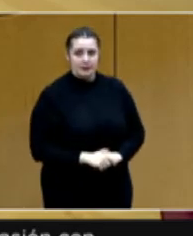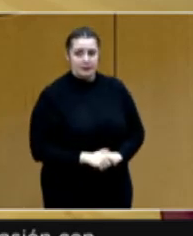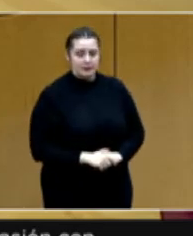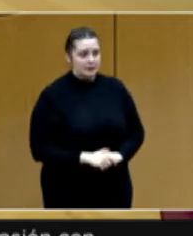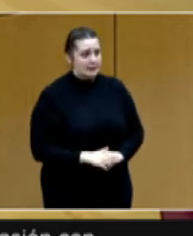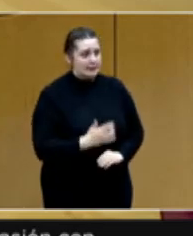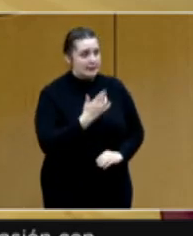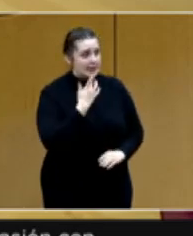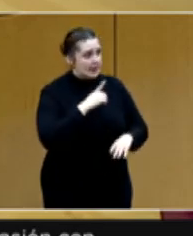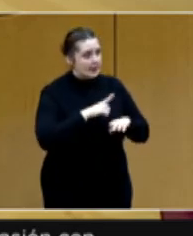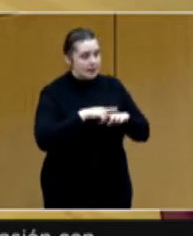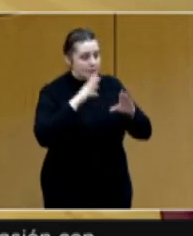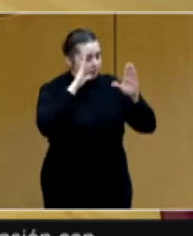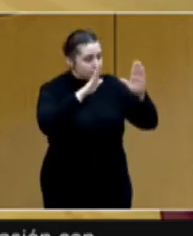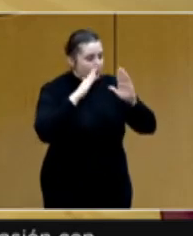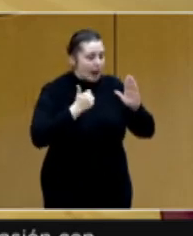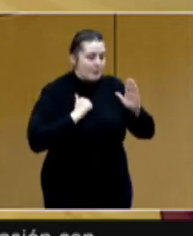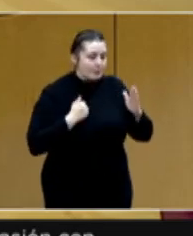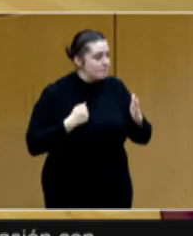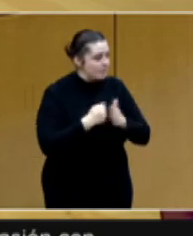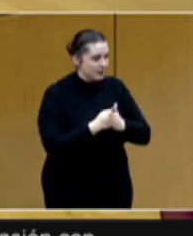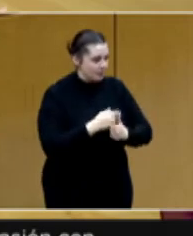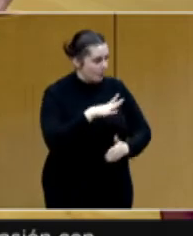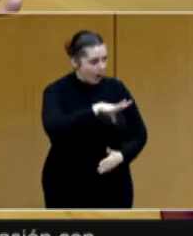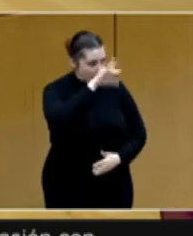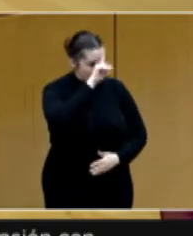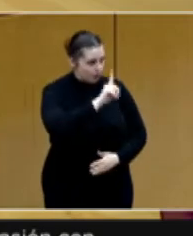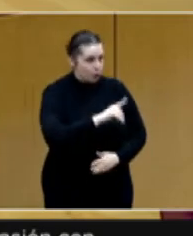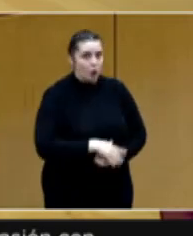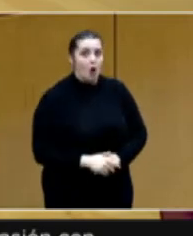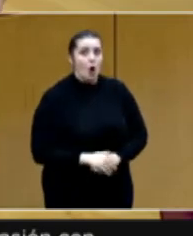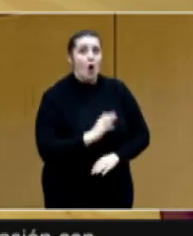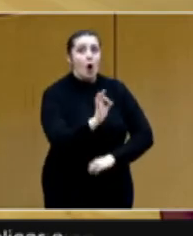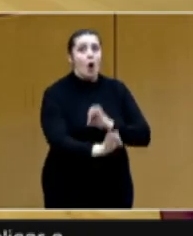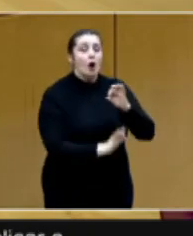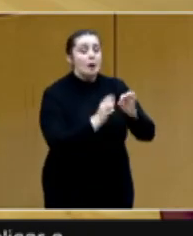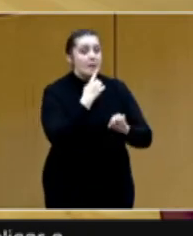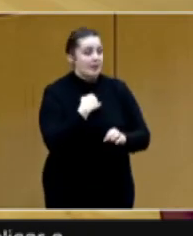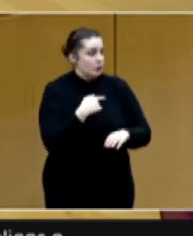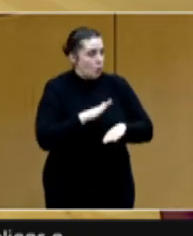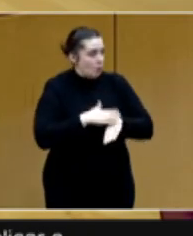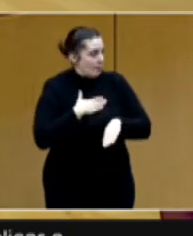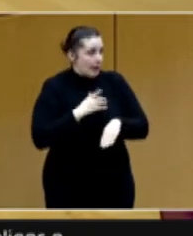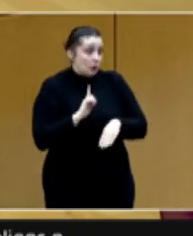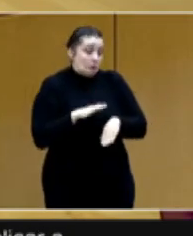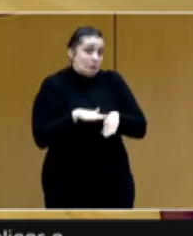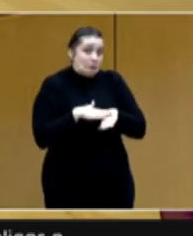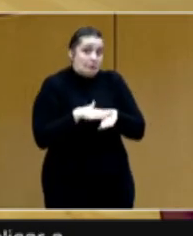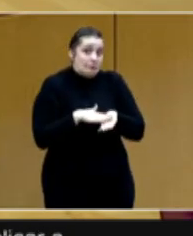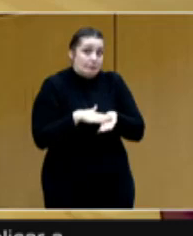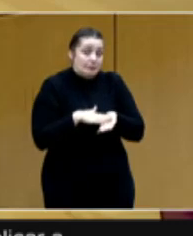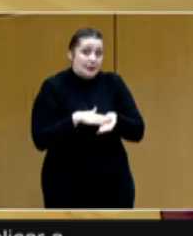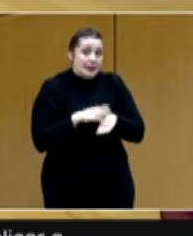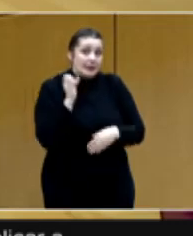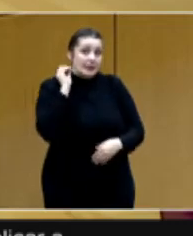este tiempo me dice la organización esto nos culparía lo siento señores